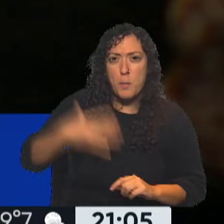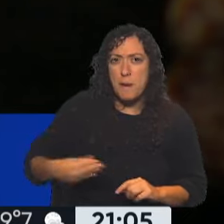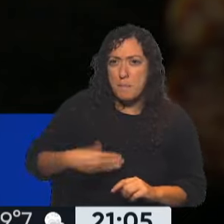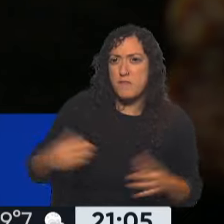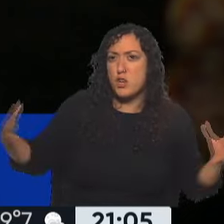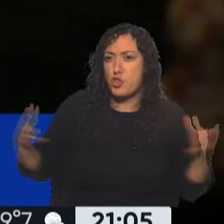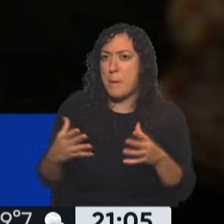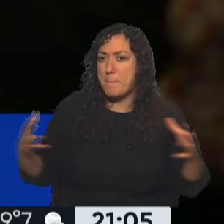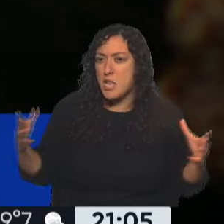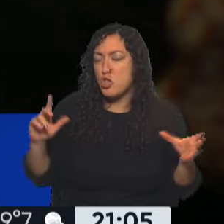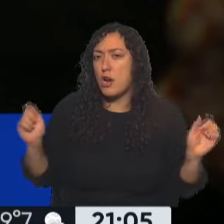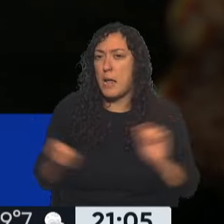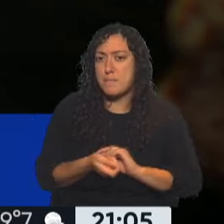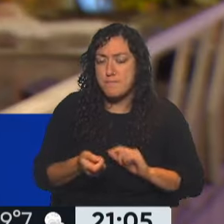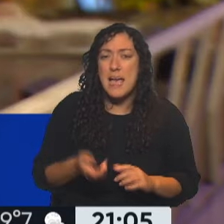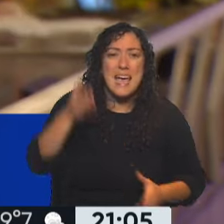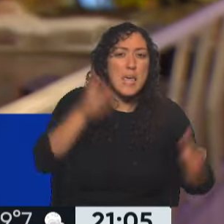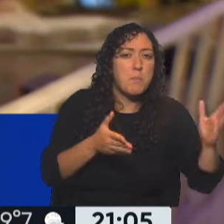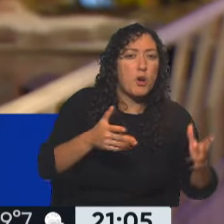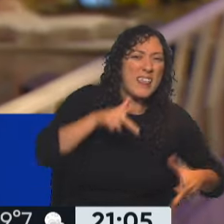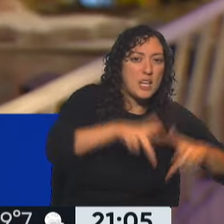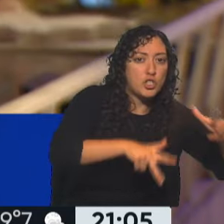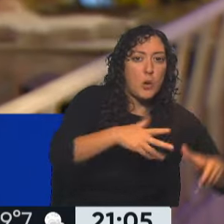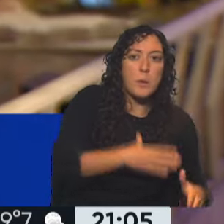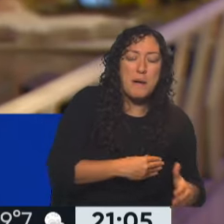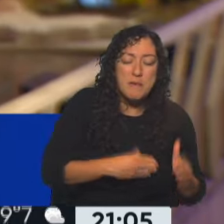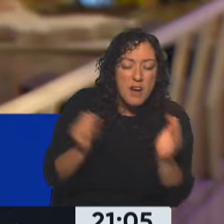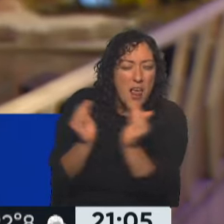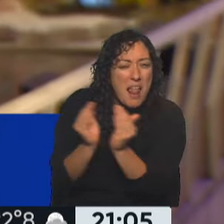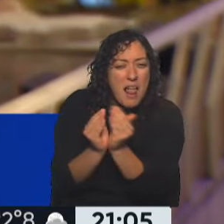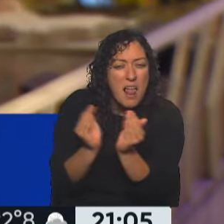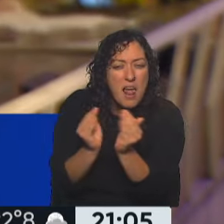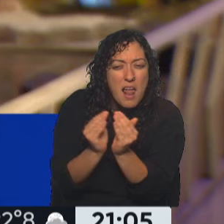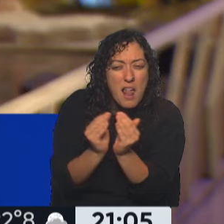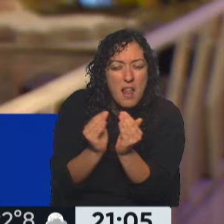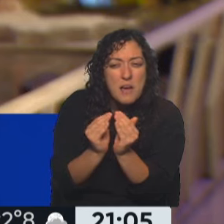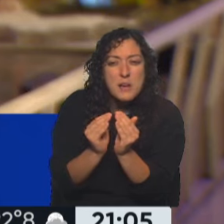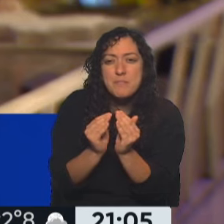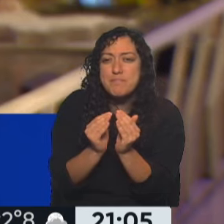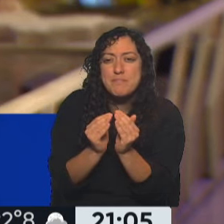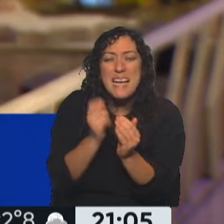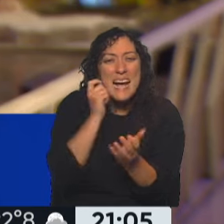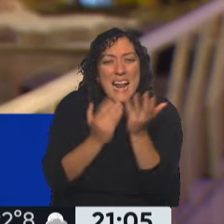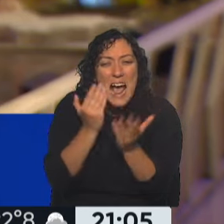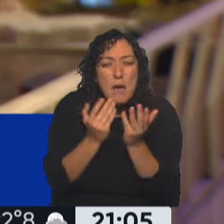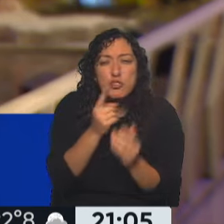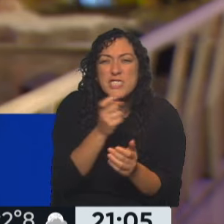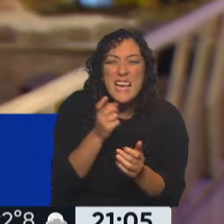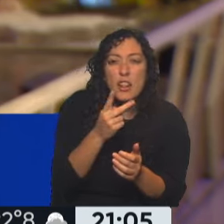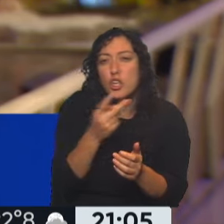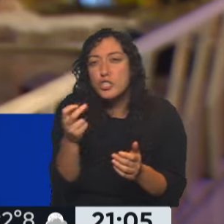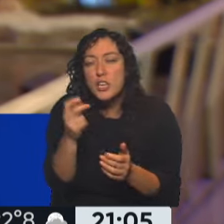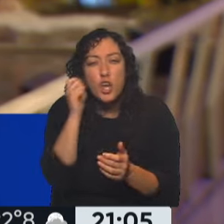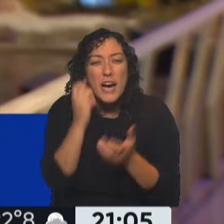tamaño. Los mamíferos en la era de los dinosaurios eran todos chiquitos, eran todos diminutos, de unos pocos gramos, 100 gramos, 200 gramos.